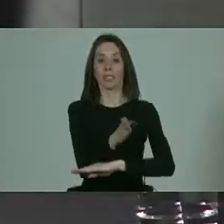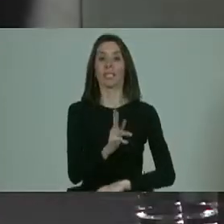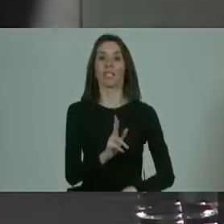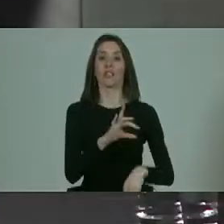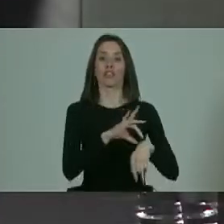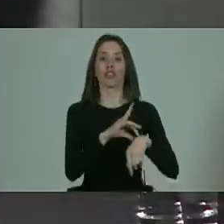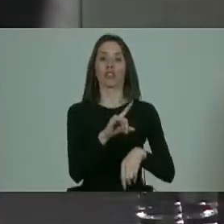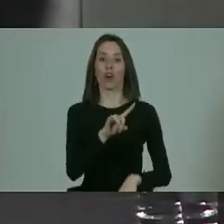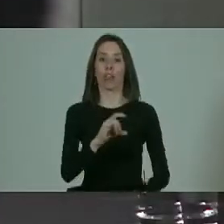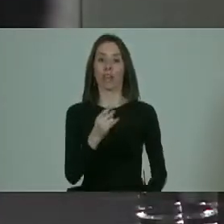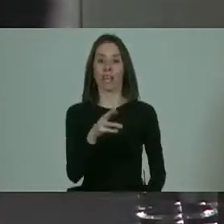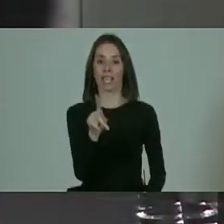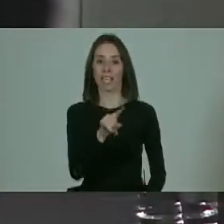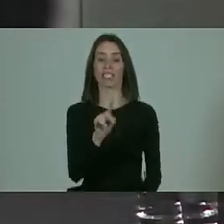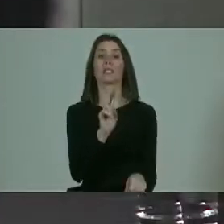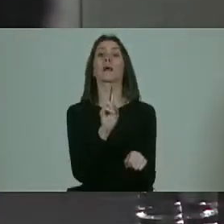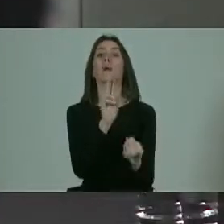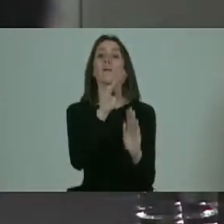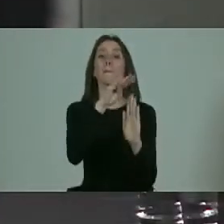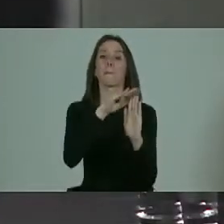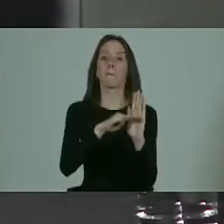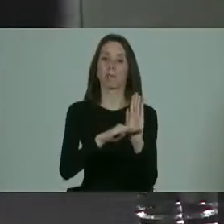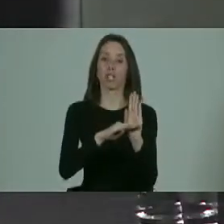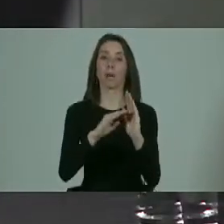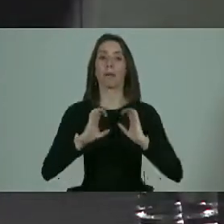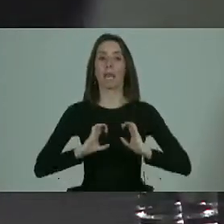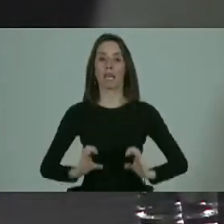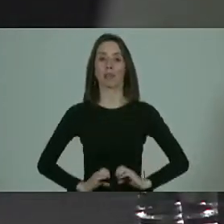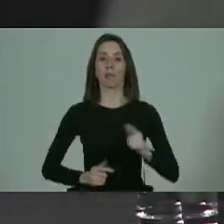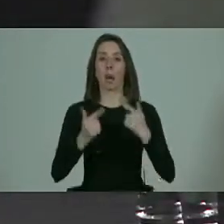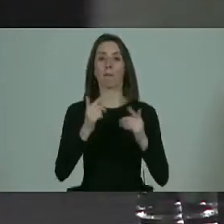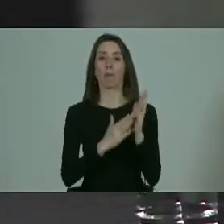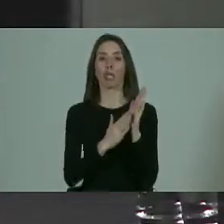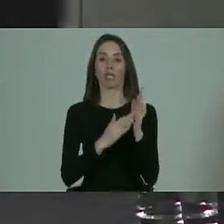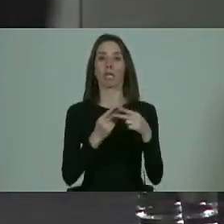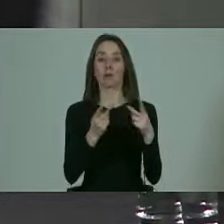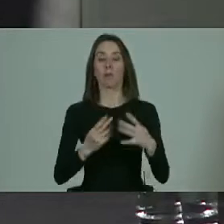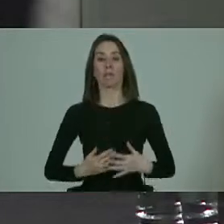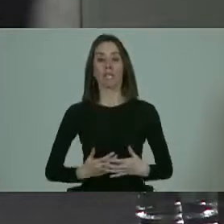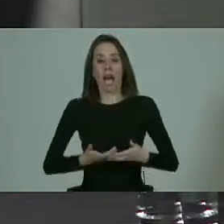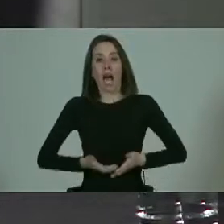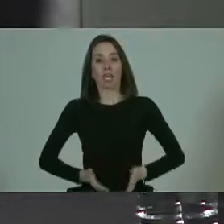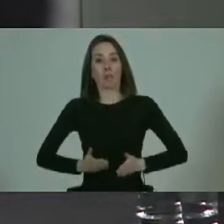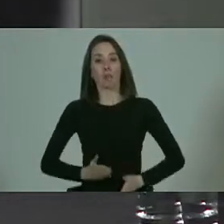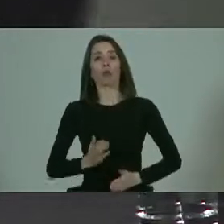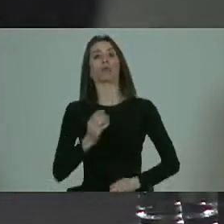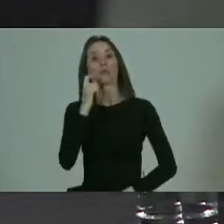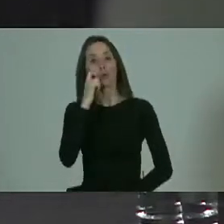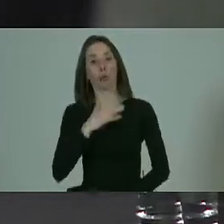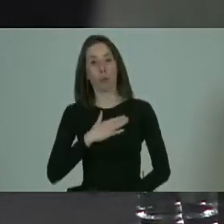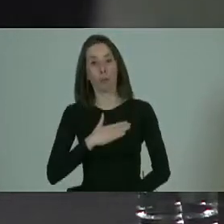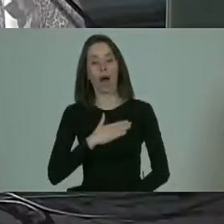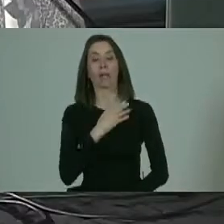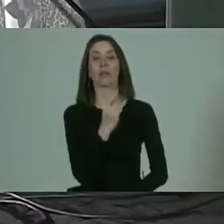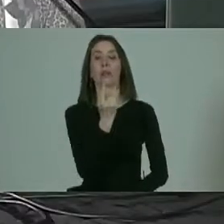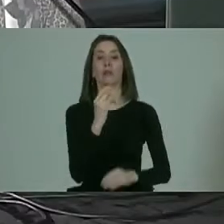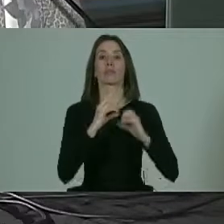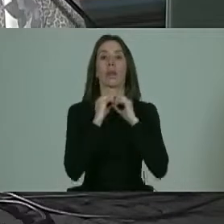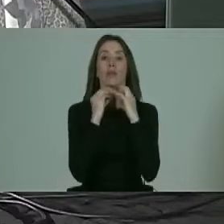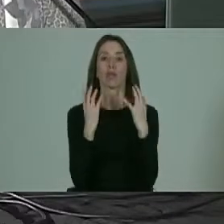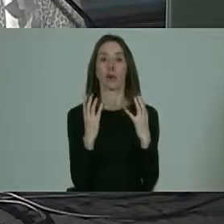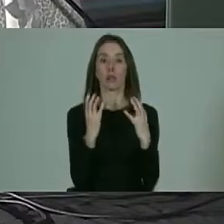zegers él es director del programa de ética y políticas públicas en reproducción humana de la facultad de medicina de la universidad diego portales